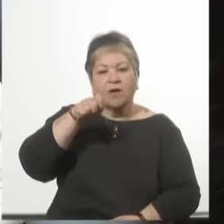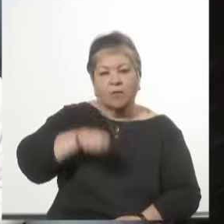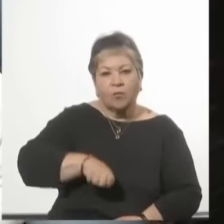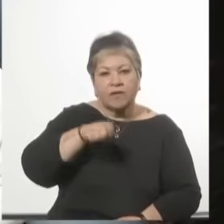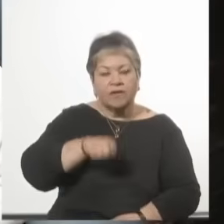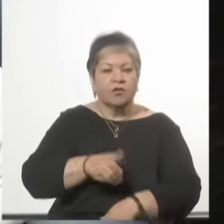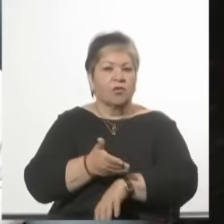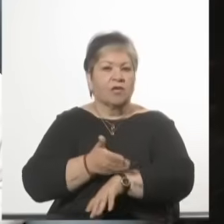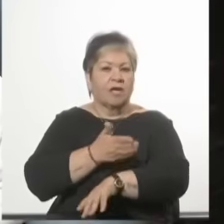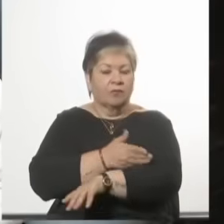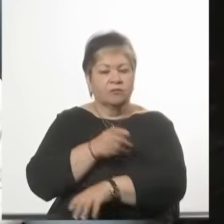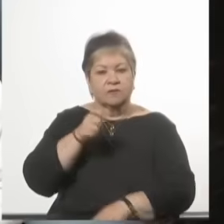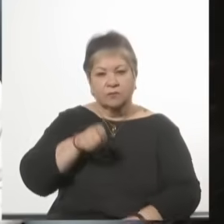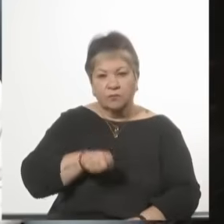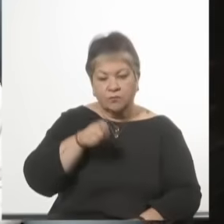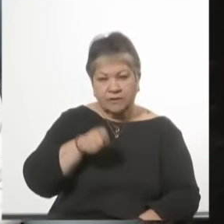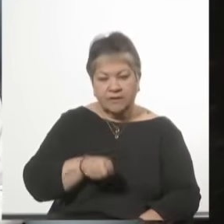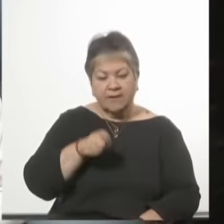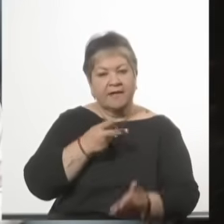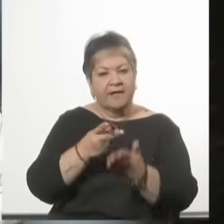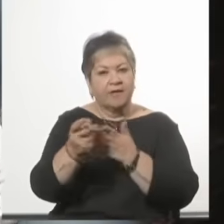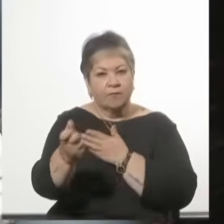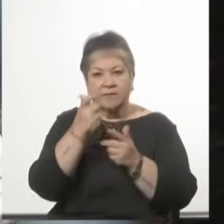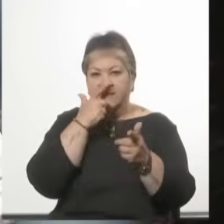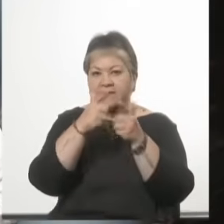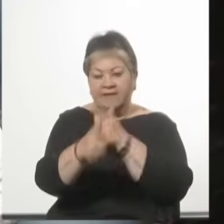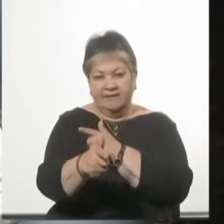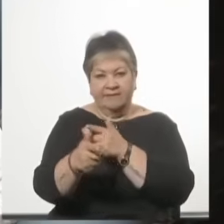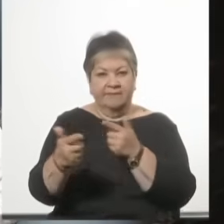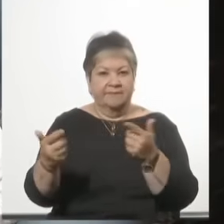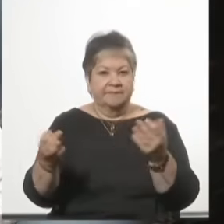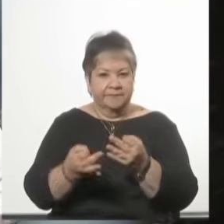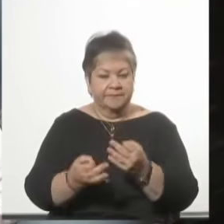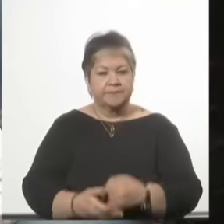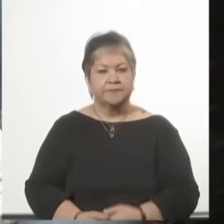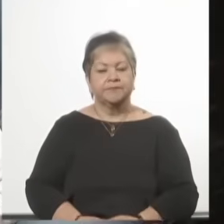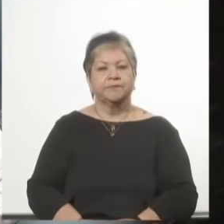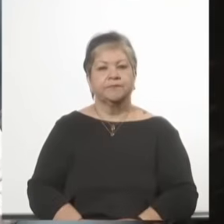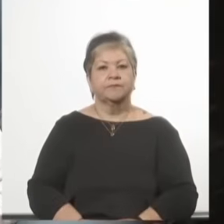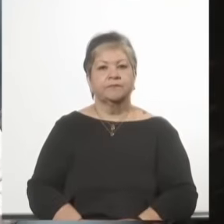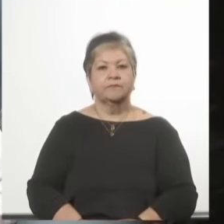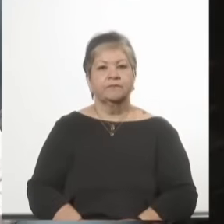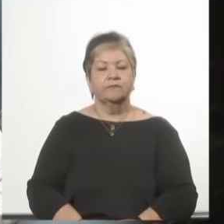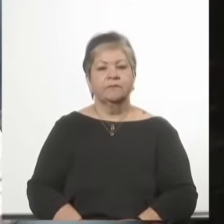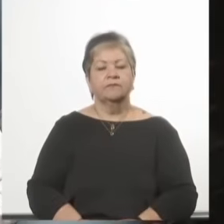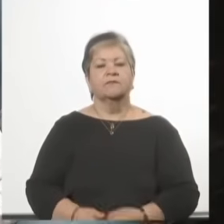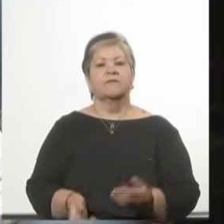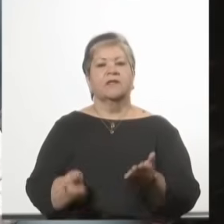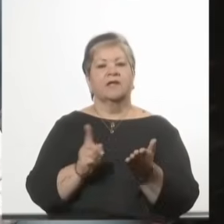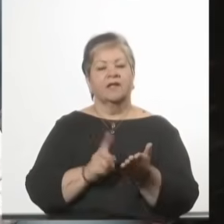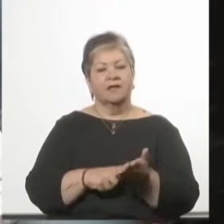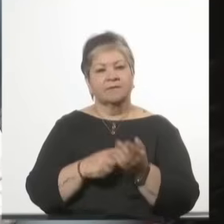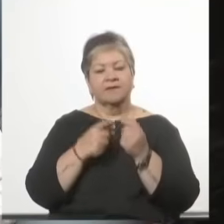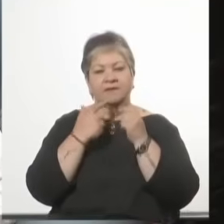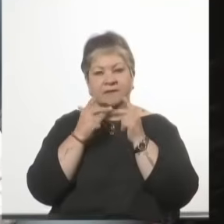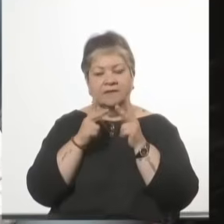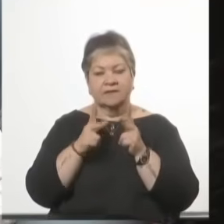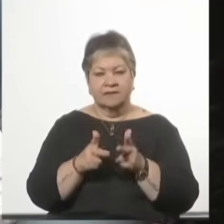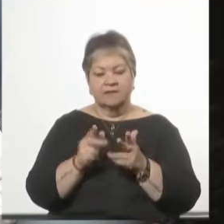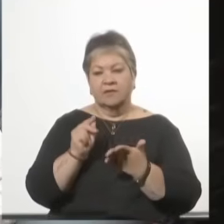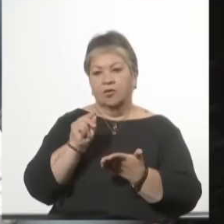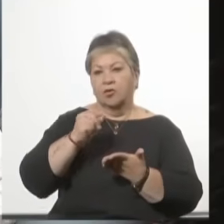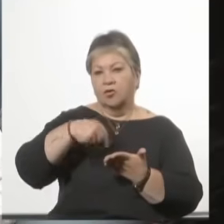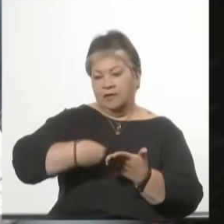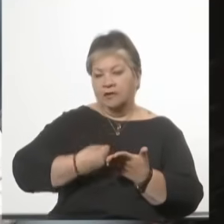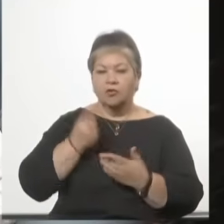oportunamente invocada para la compra directa por excepción. Además de ello, y como se sabe, del contrato celebrado surgen muy